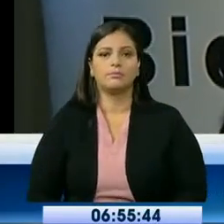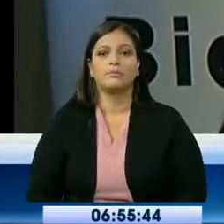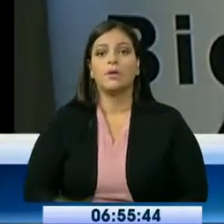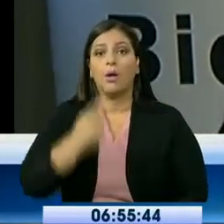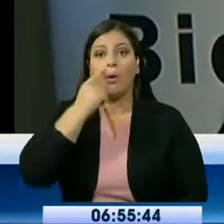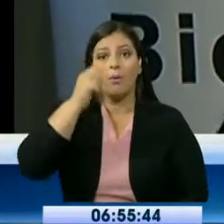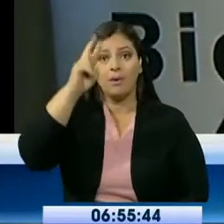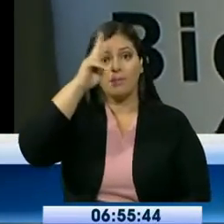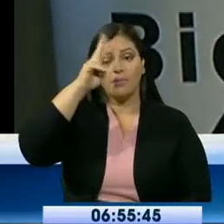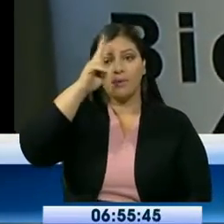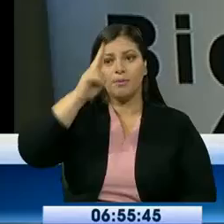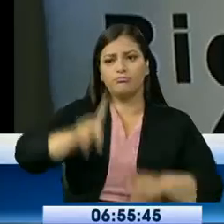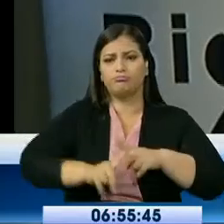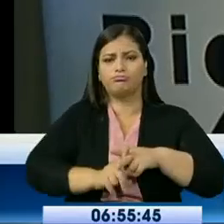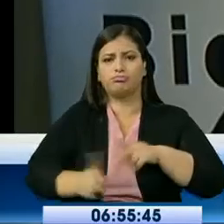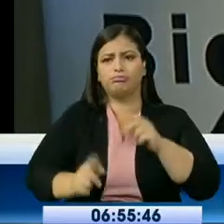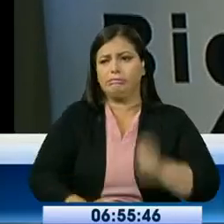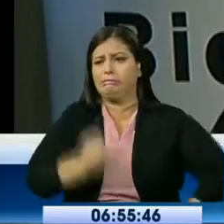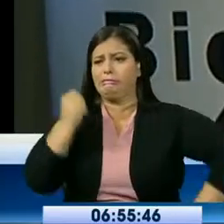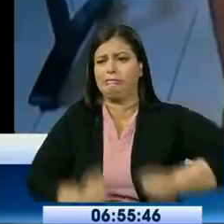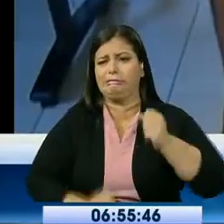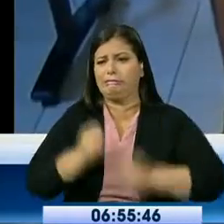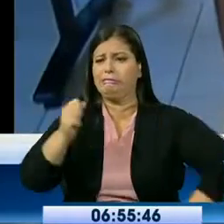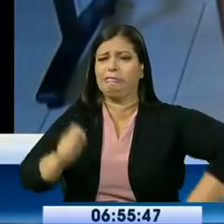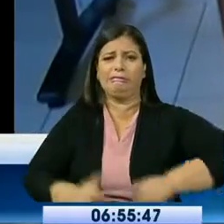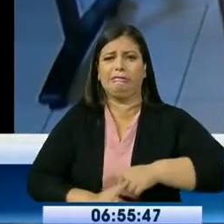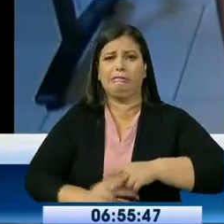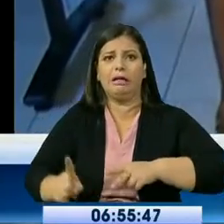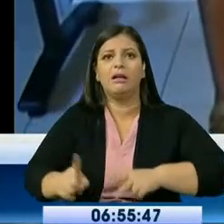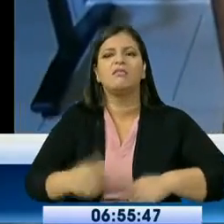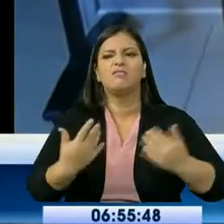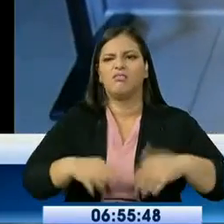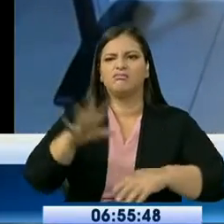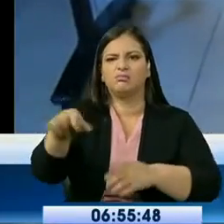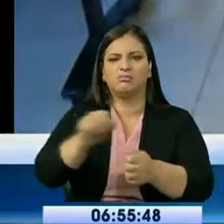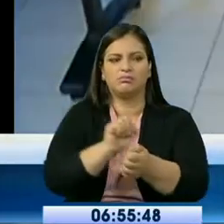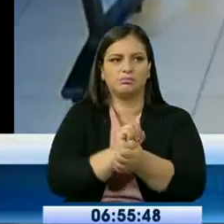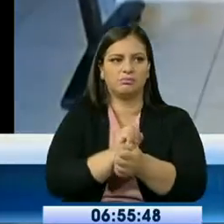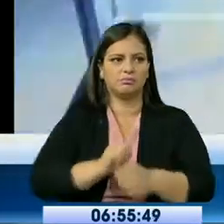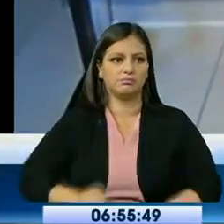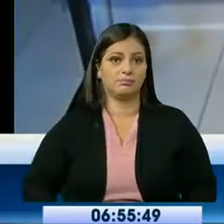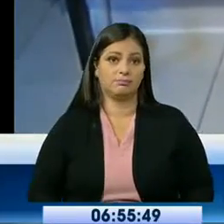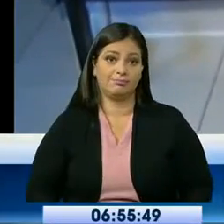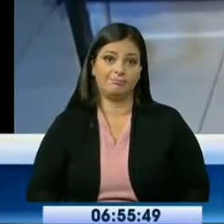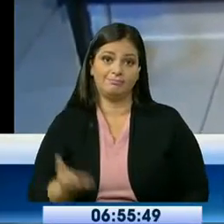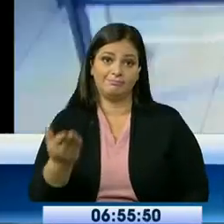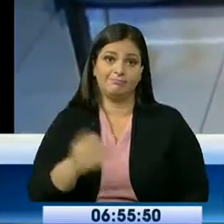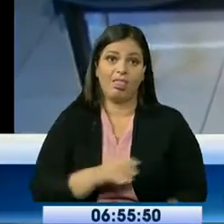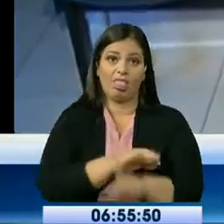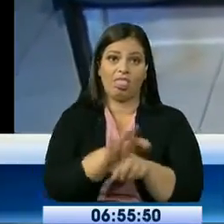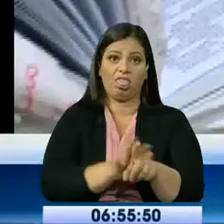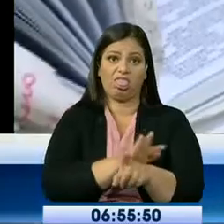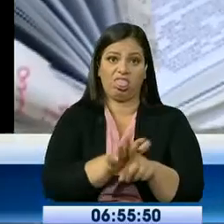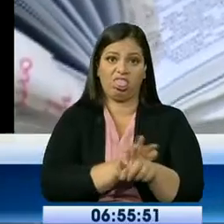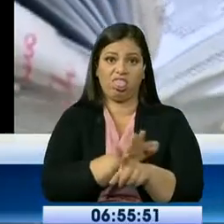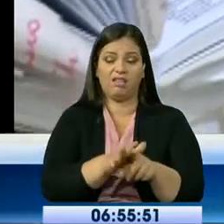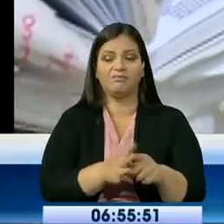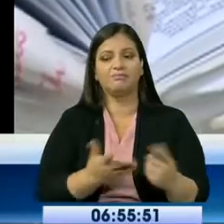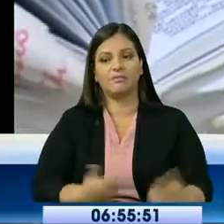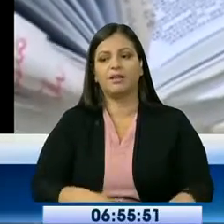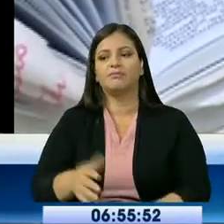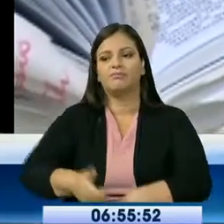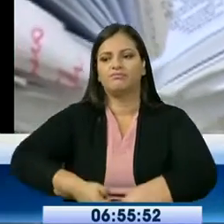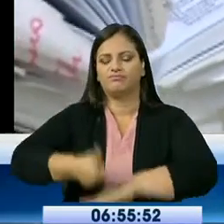interceptado y no pudo abandonar la parada de la Metrovía. El supuesto abusador será sometido en las próximas horas a